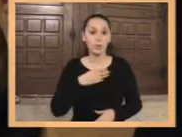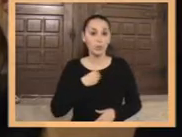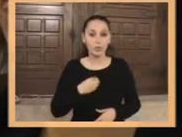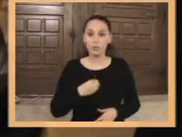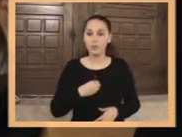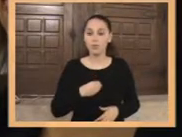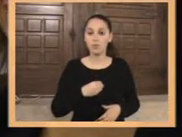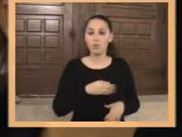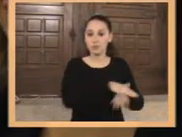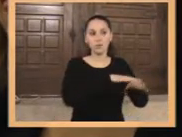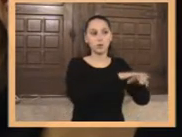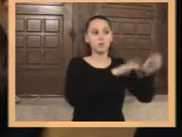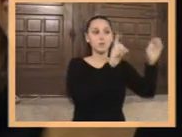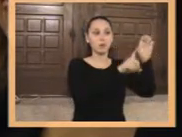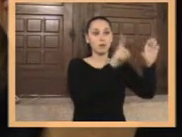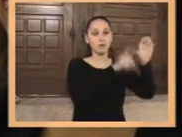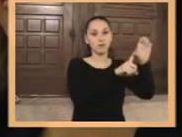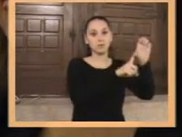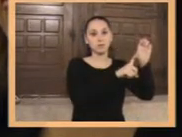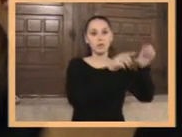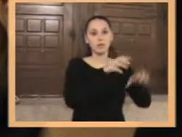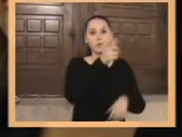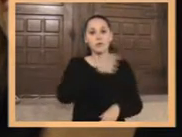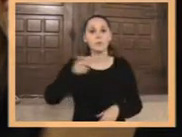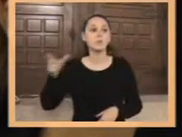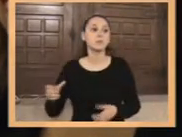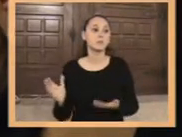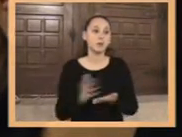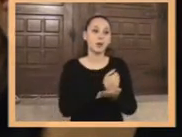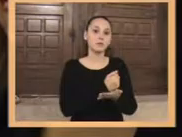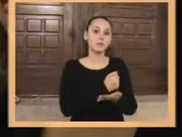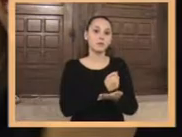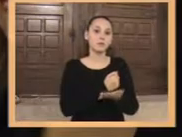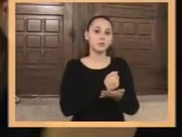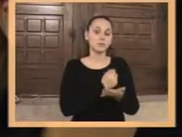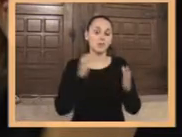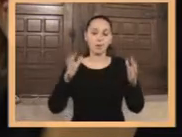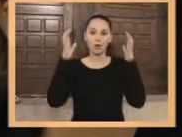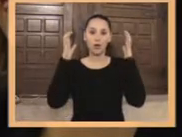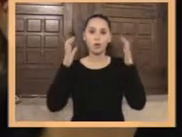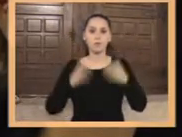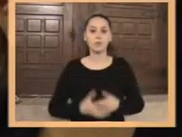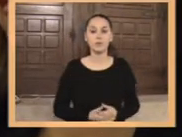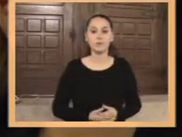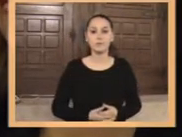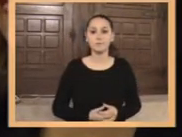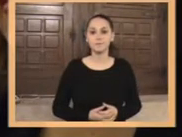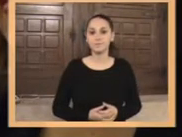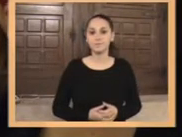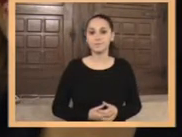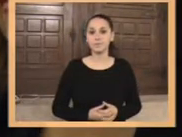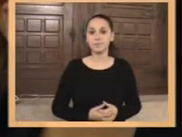en la Asamblea de Extremadura, precisamente por unanimidad, si fuera necesario, pero que no quede exento